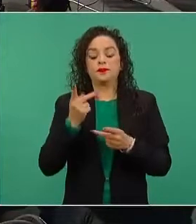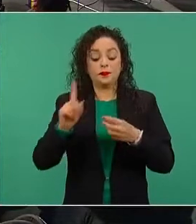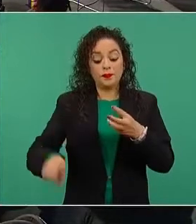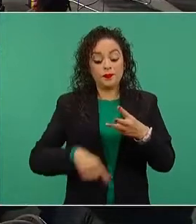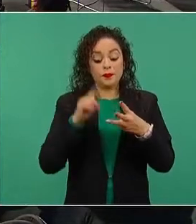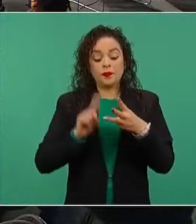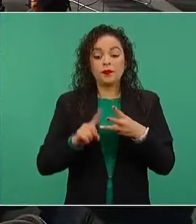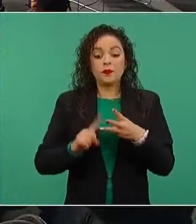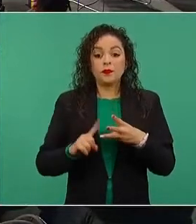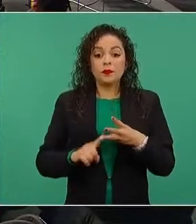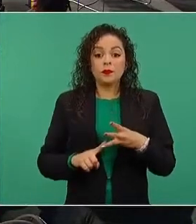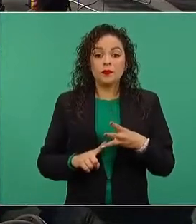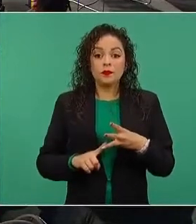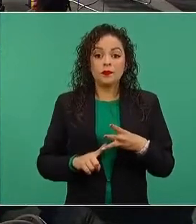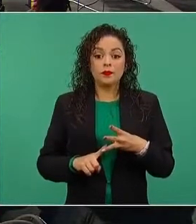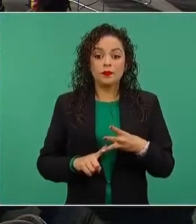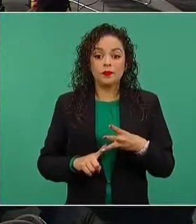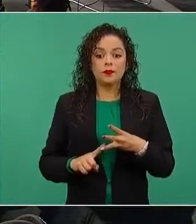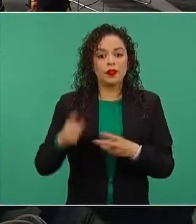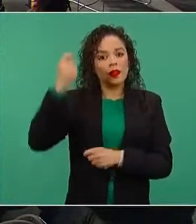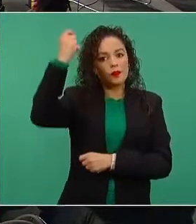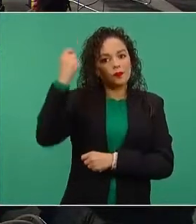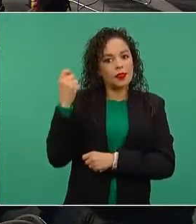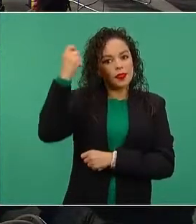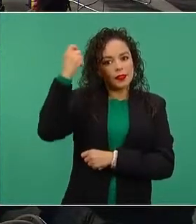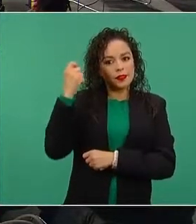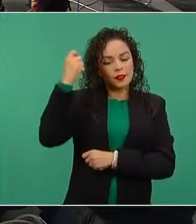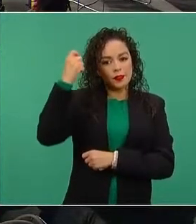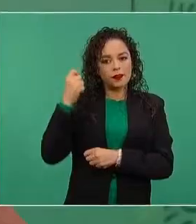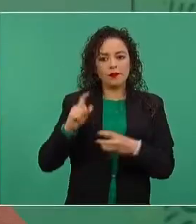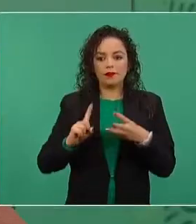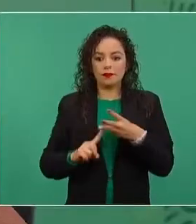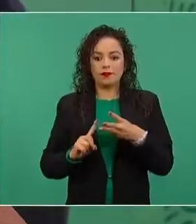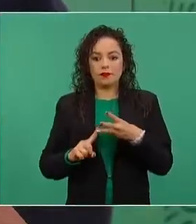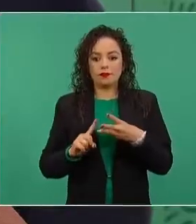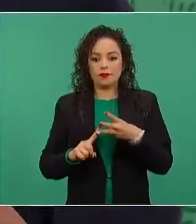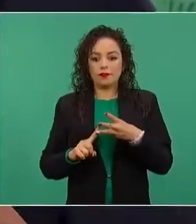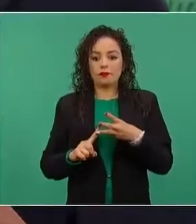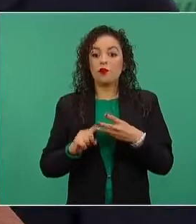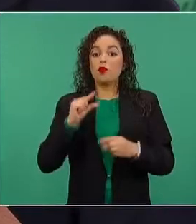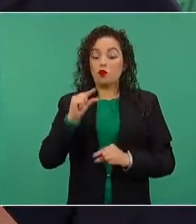es la pensión, que va a ir aumentando,